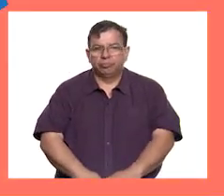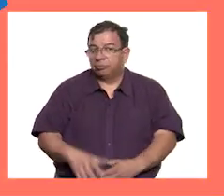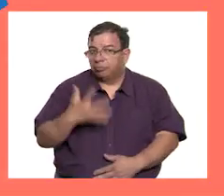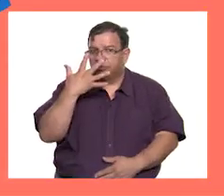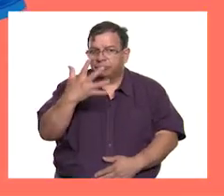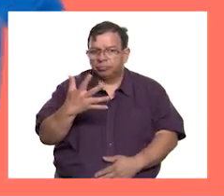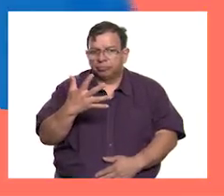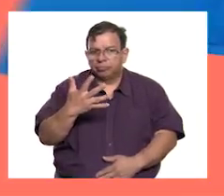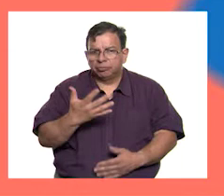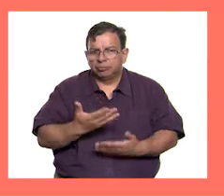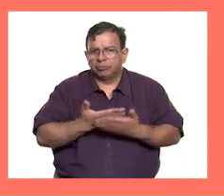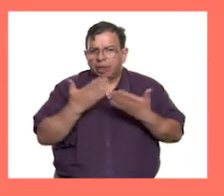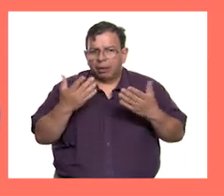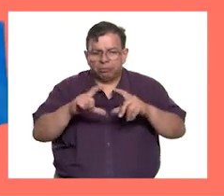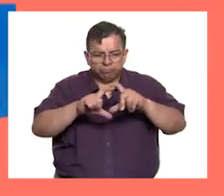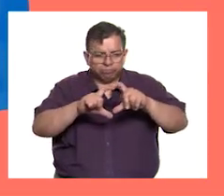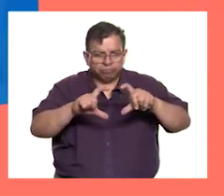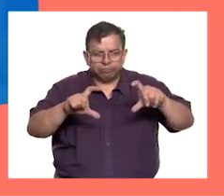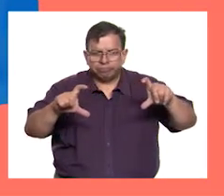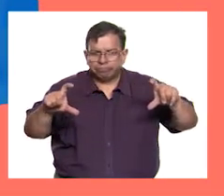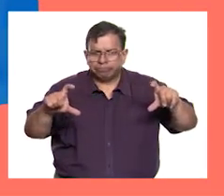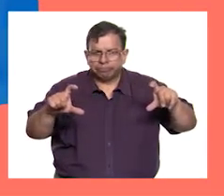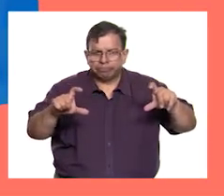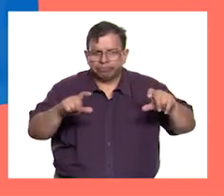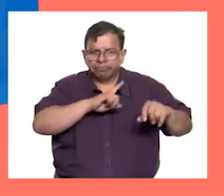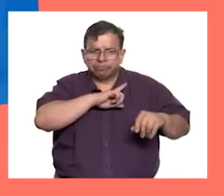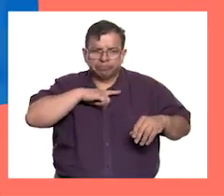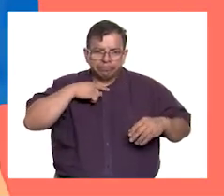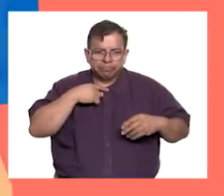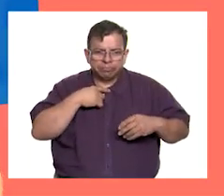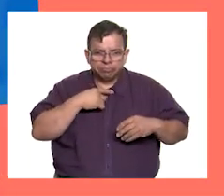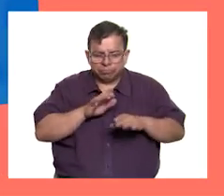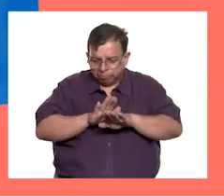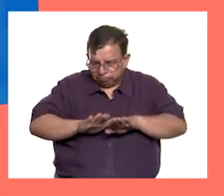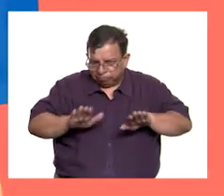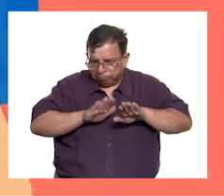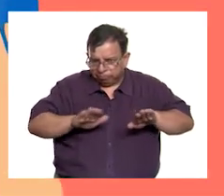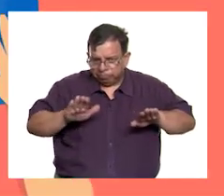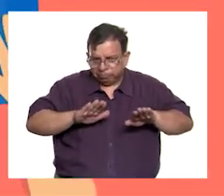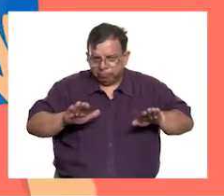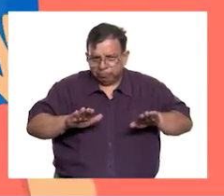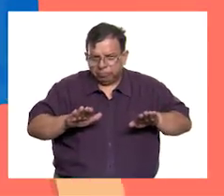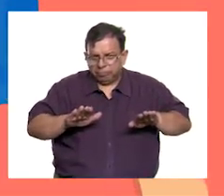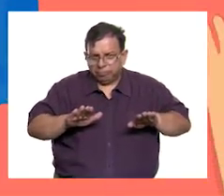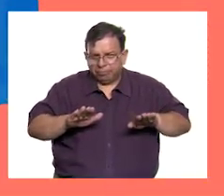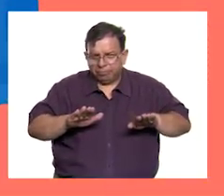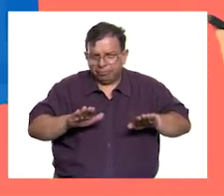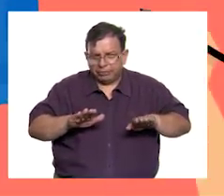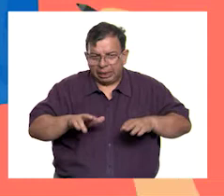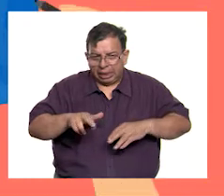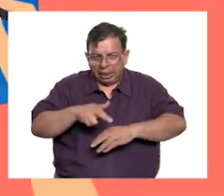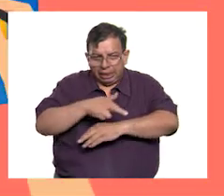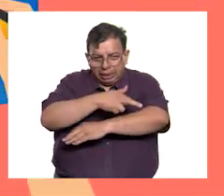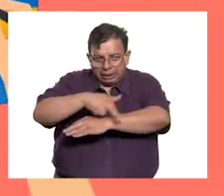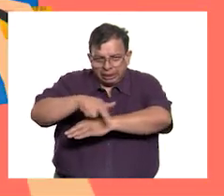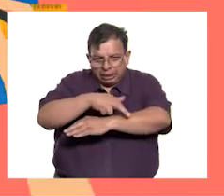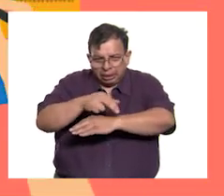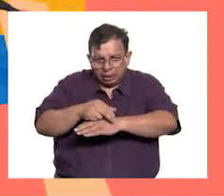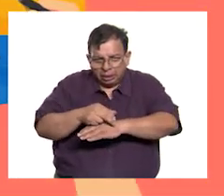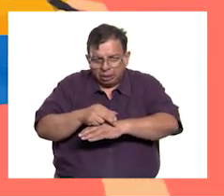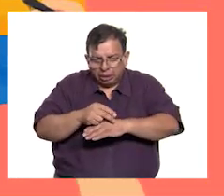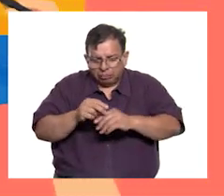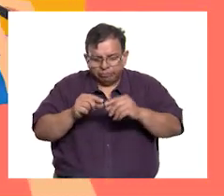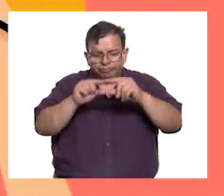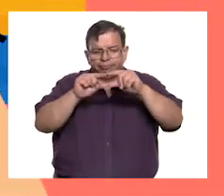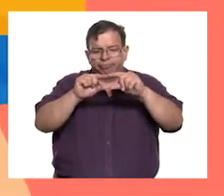5. Ahora tenemos un pequeño pedazo de playera. Estira a lo ancho y con ayuda de la regla, mide y marca con